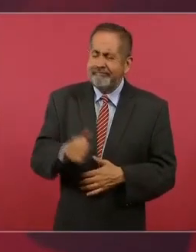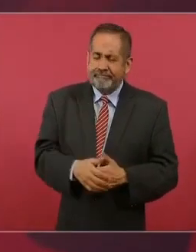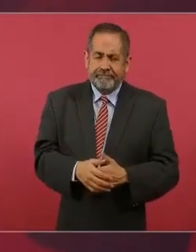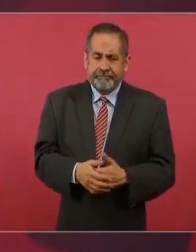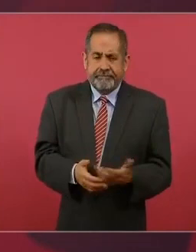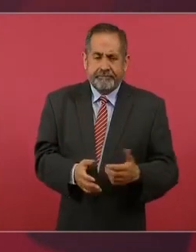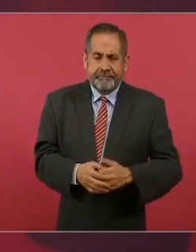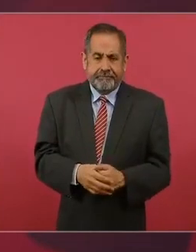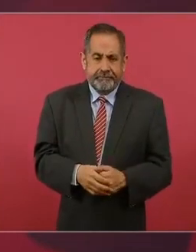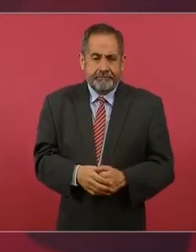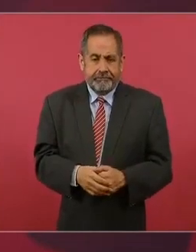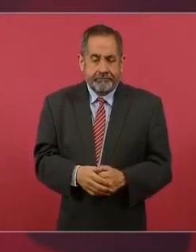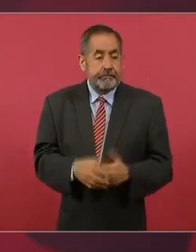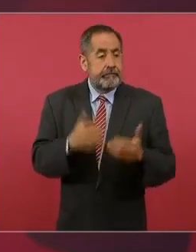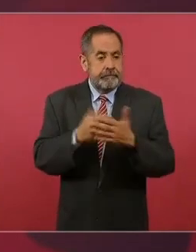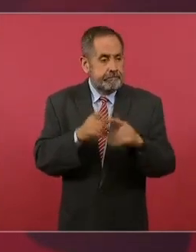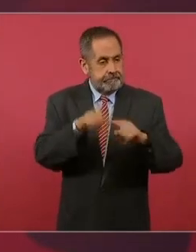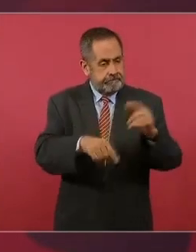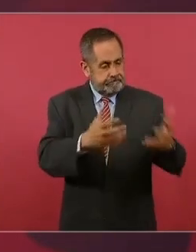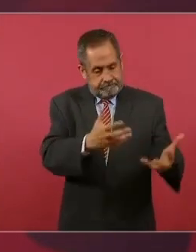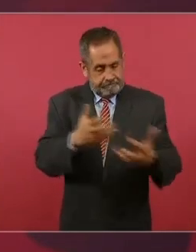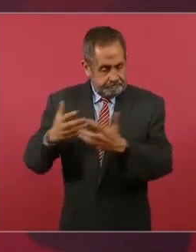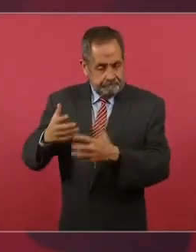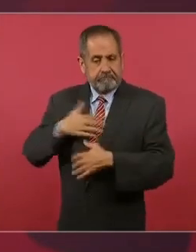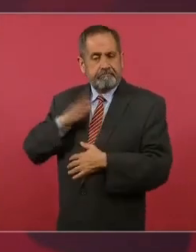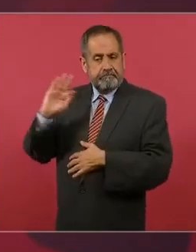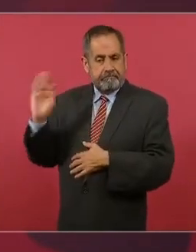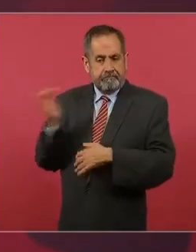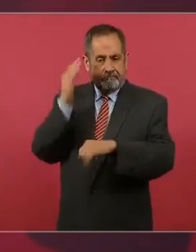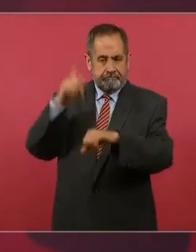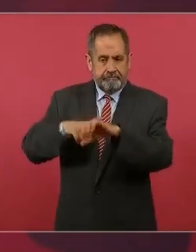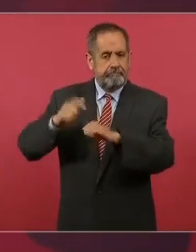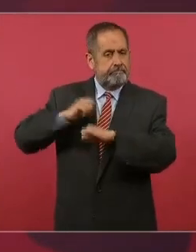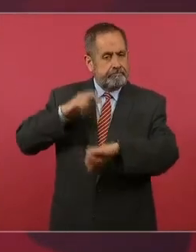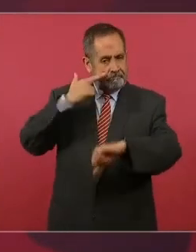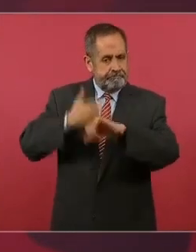Entonces, ahora se está federalizando,